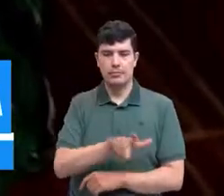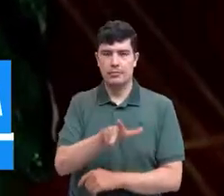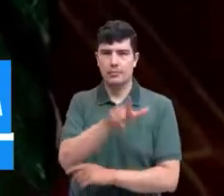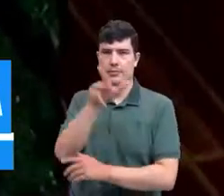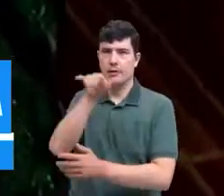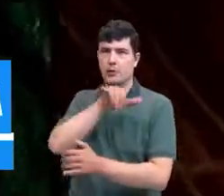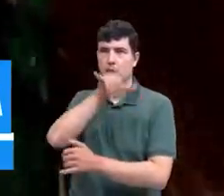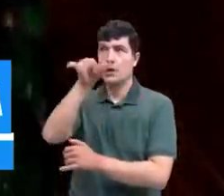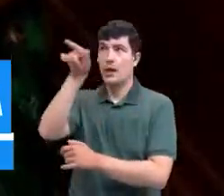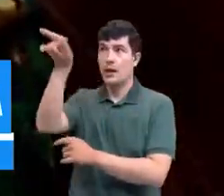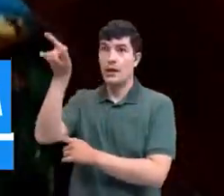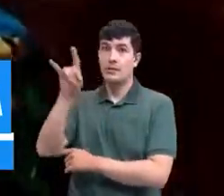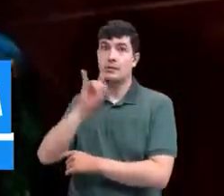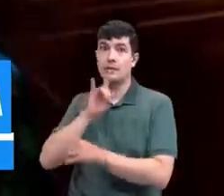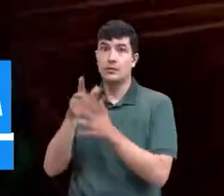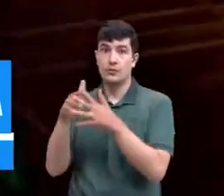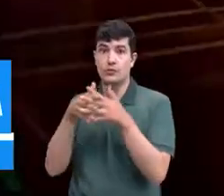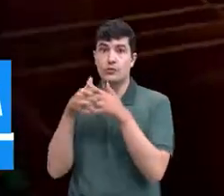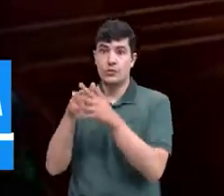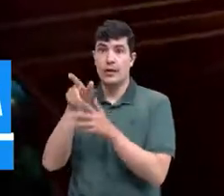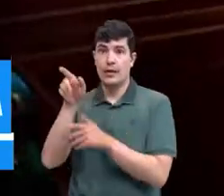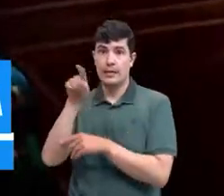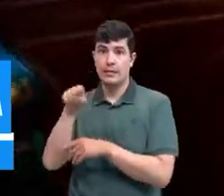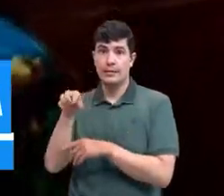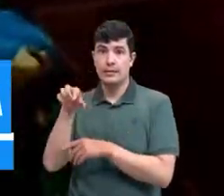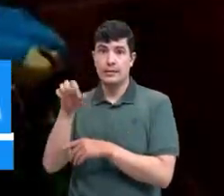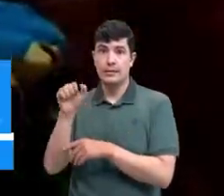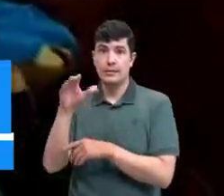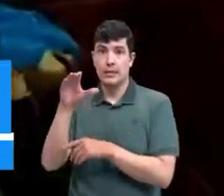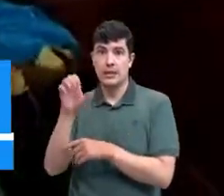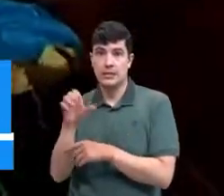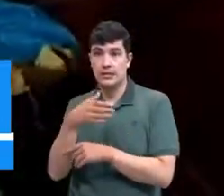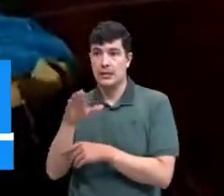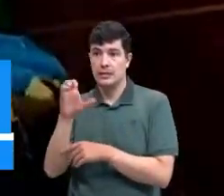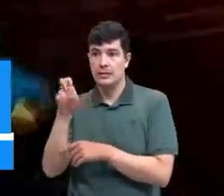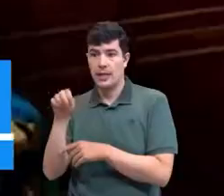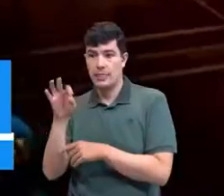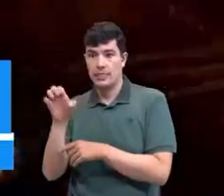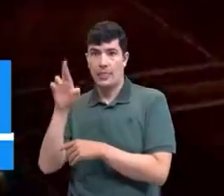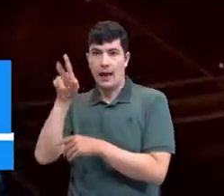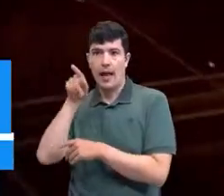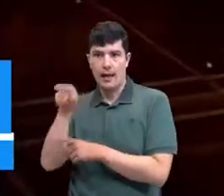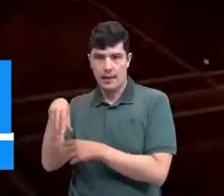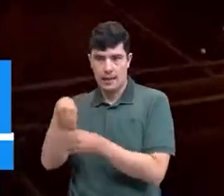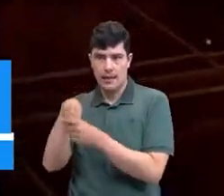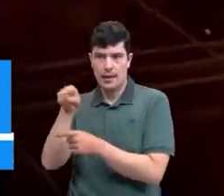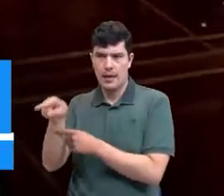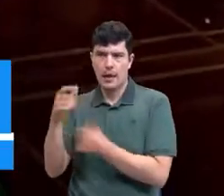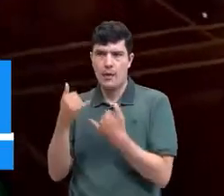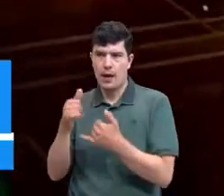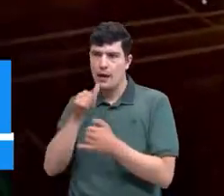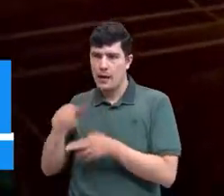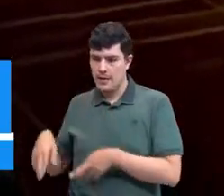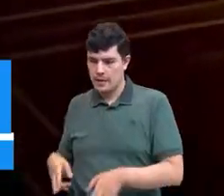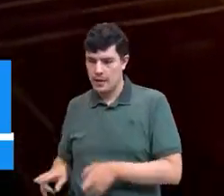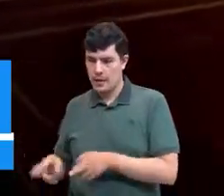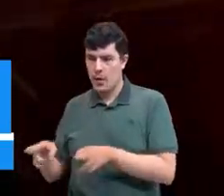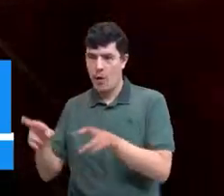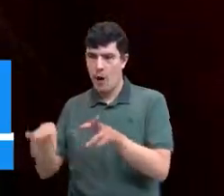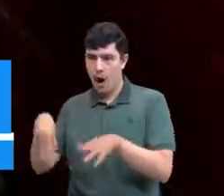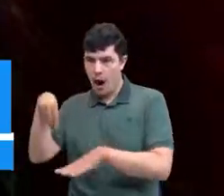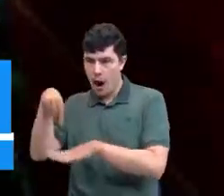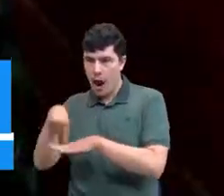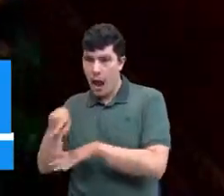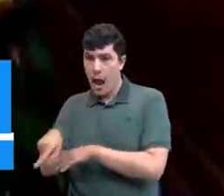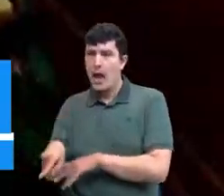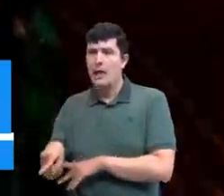Space Center Houston de la NASA. Aquí está el río Margua, donde está ubicada una alarma que tiene